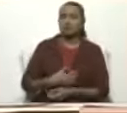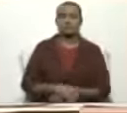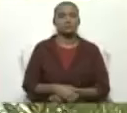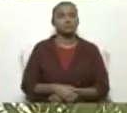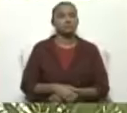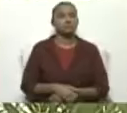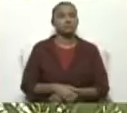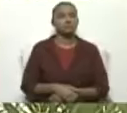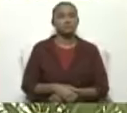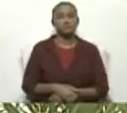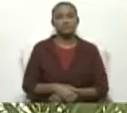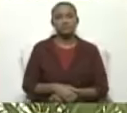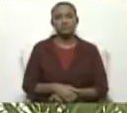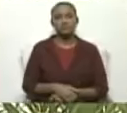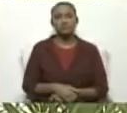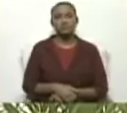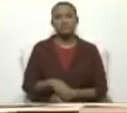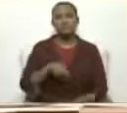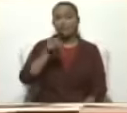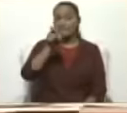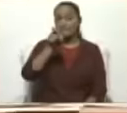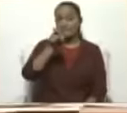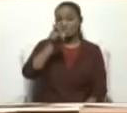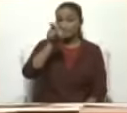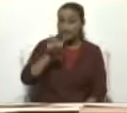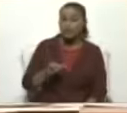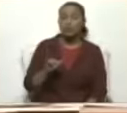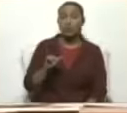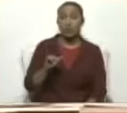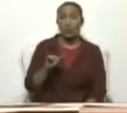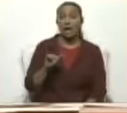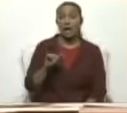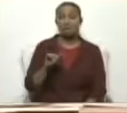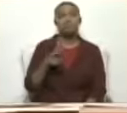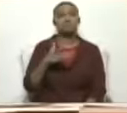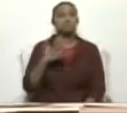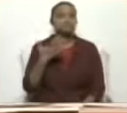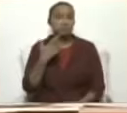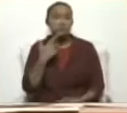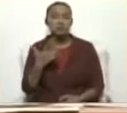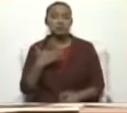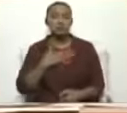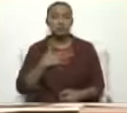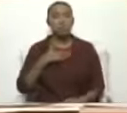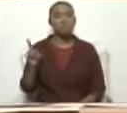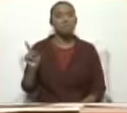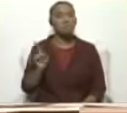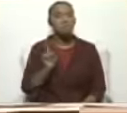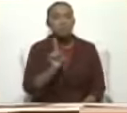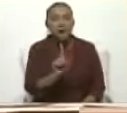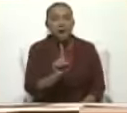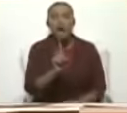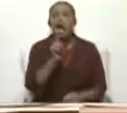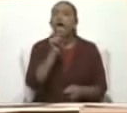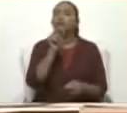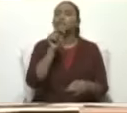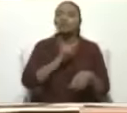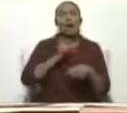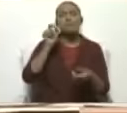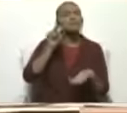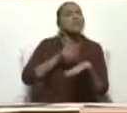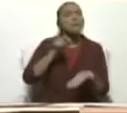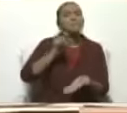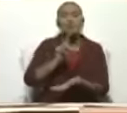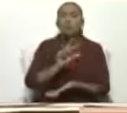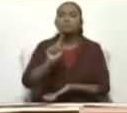Gente que bueno, decían, mira, estuve, llegué, me retiré. Volví a ir como a las 3 horas, la